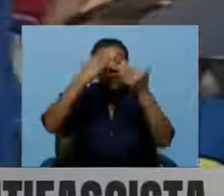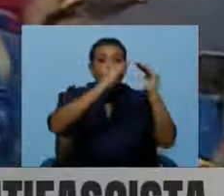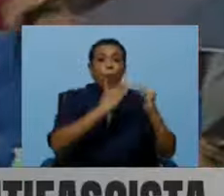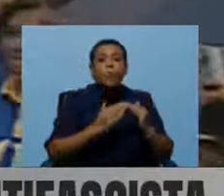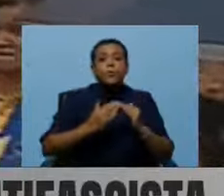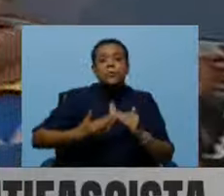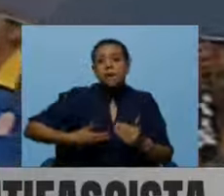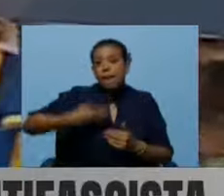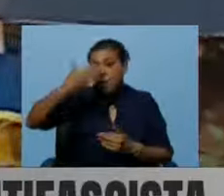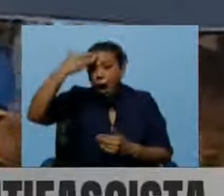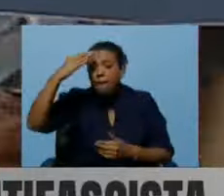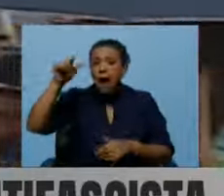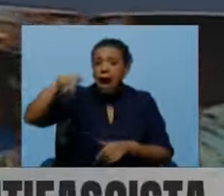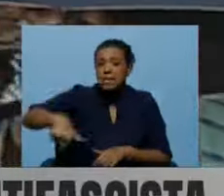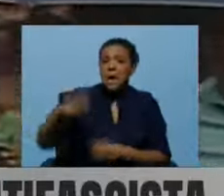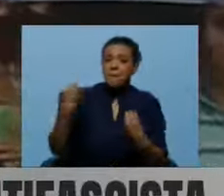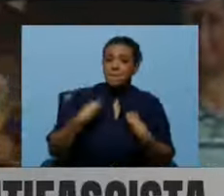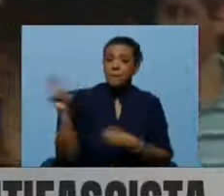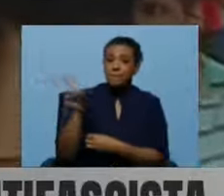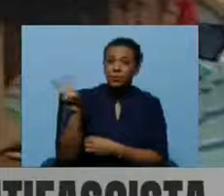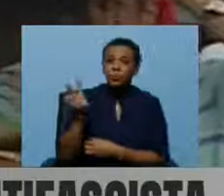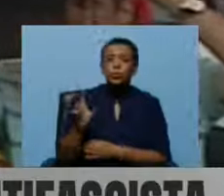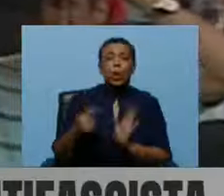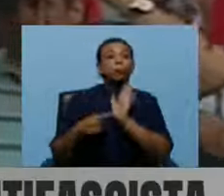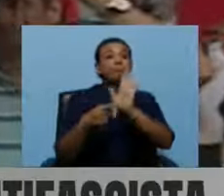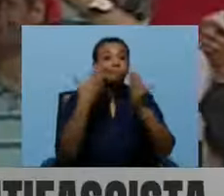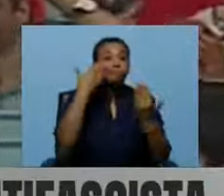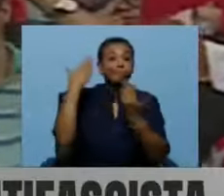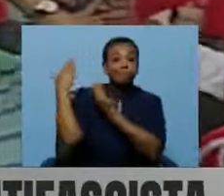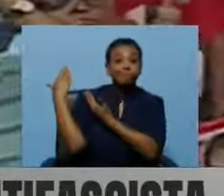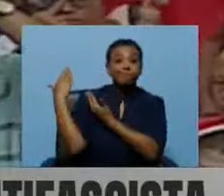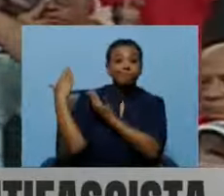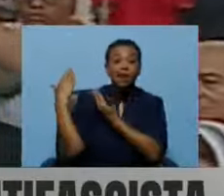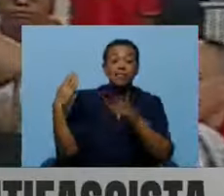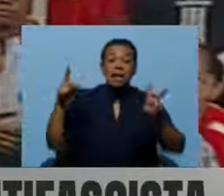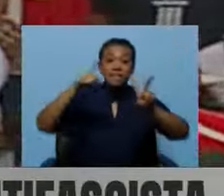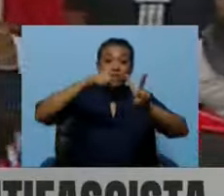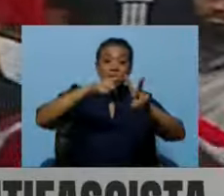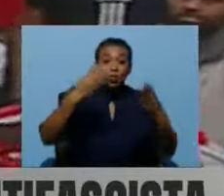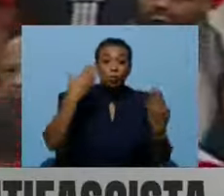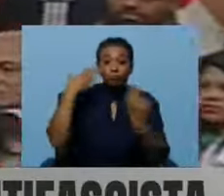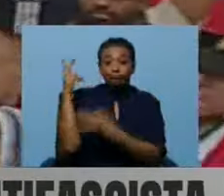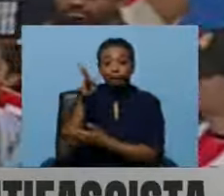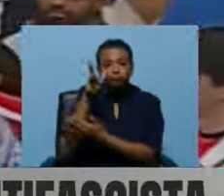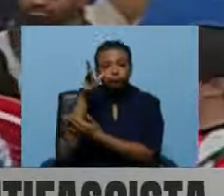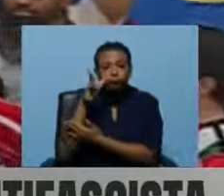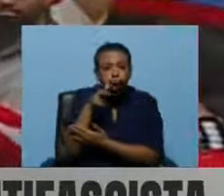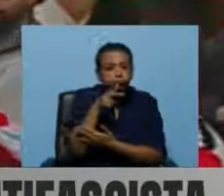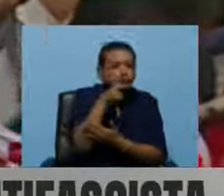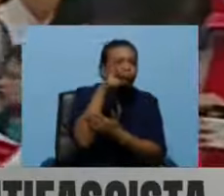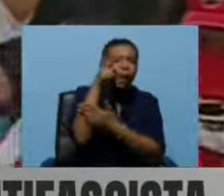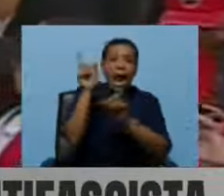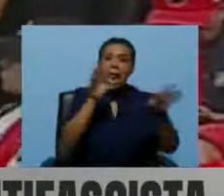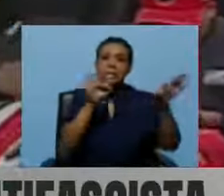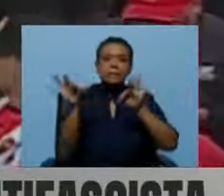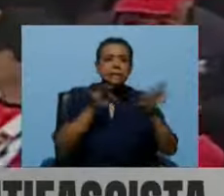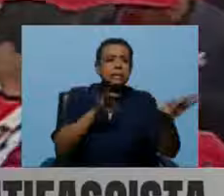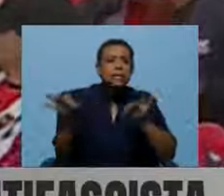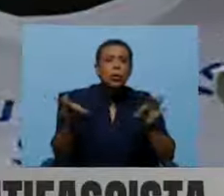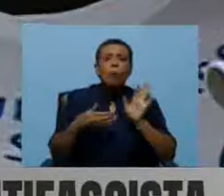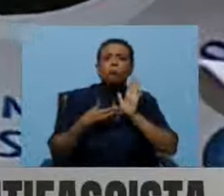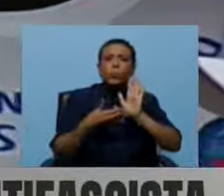comunidad árabe en Venezuela. Como ustedes pueden observar a través de la pantalla de Venezolana de Televisión, se encuentran preparados